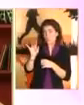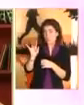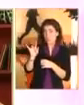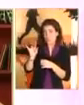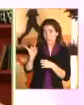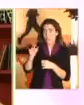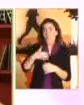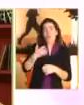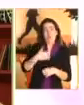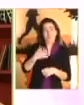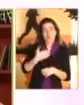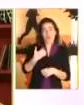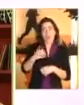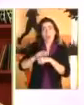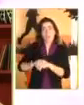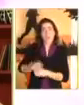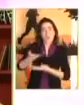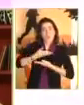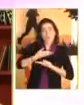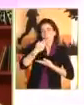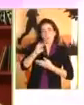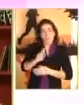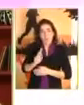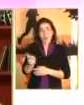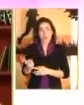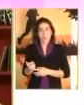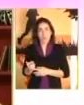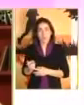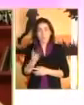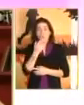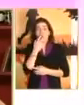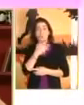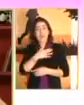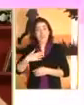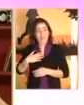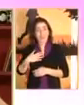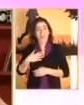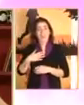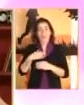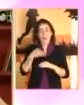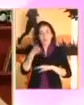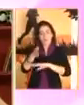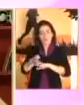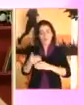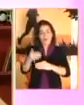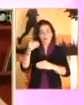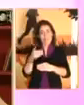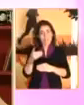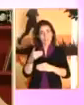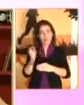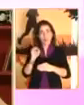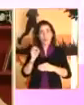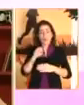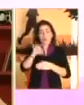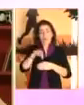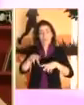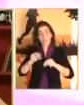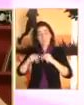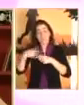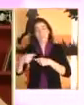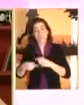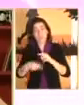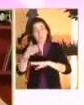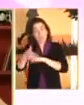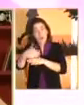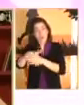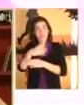molesta, el amigo no fuma. Claro. O si quiere fumar, o fuma antes se de entrar, va a la calle. O fuma y después de esto, o sale a la calle. Claro. O